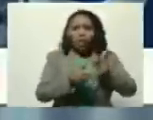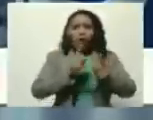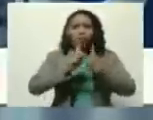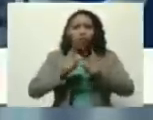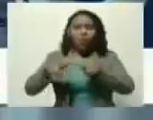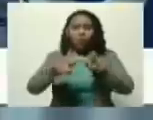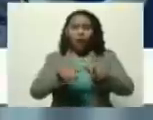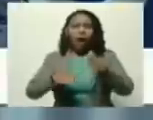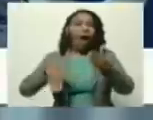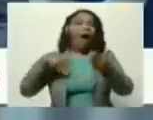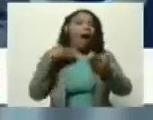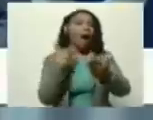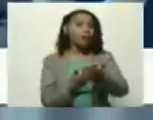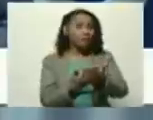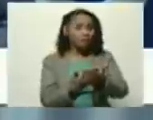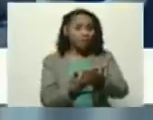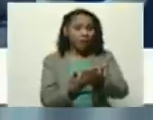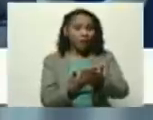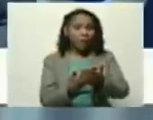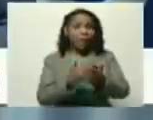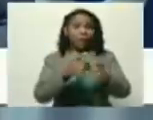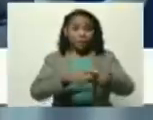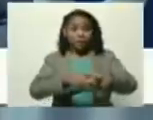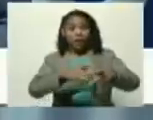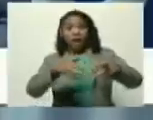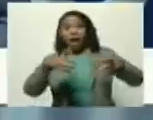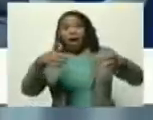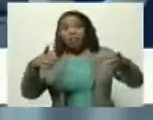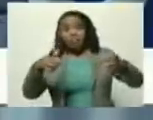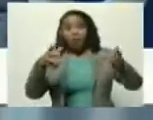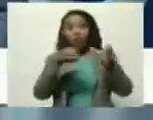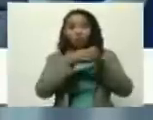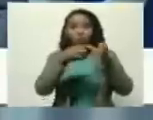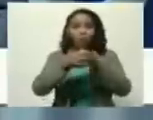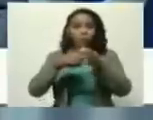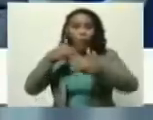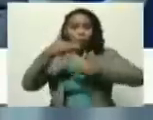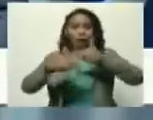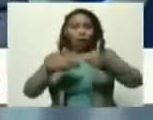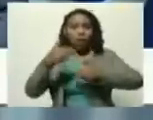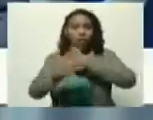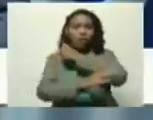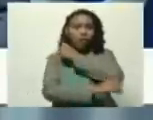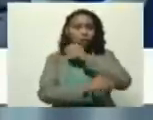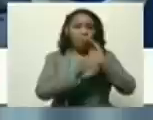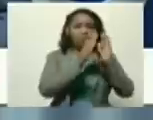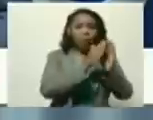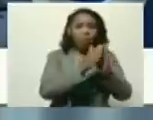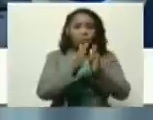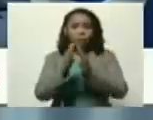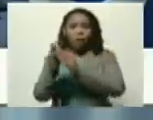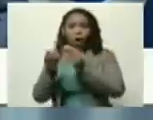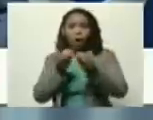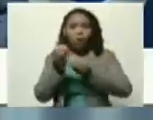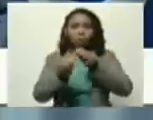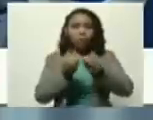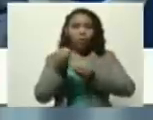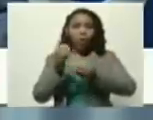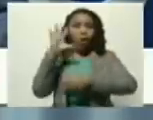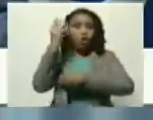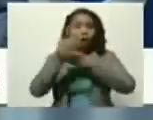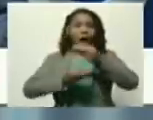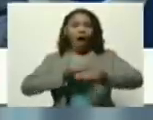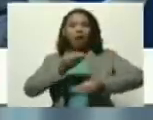localidades hasta ser grandes grupos de delincuencia organizada, logran